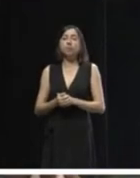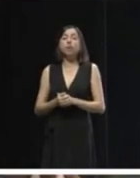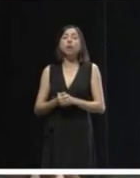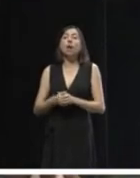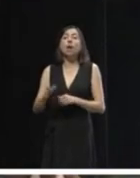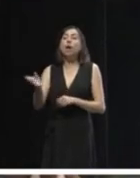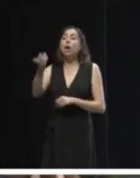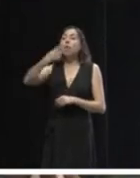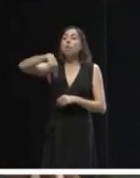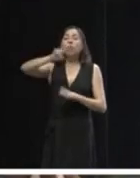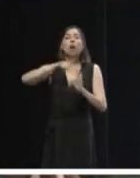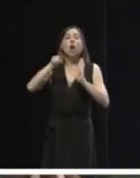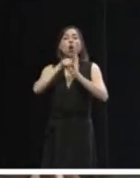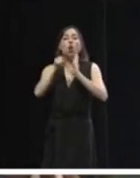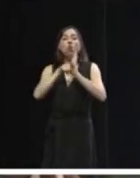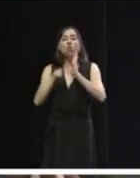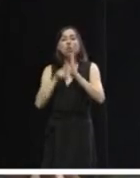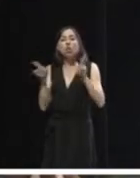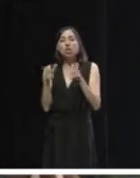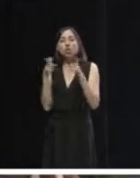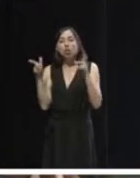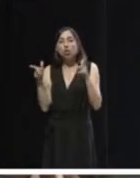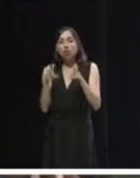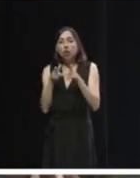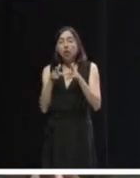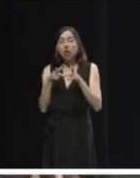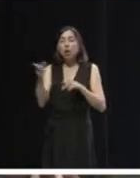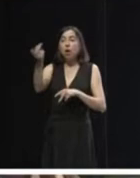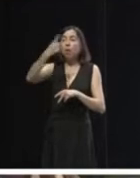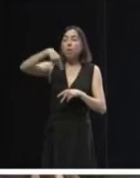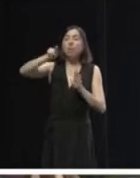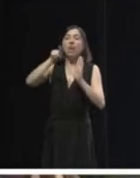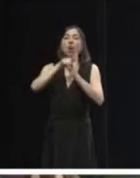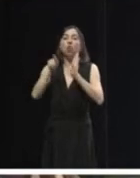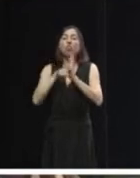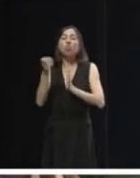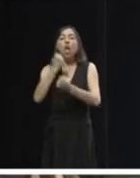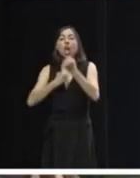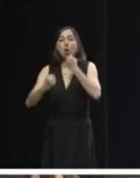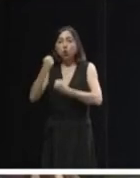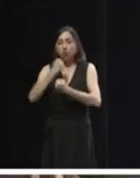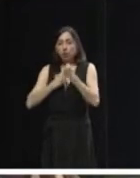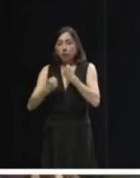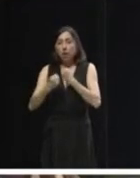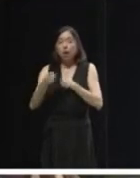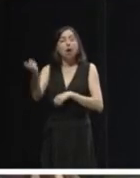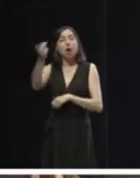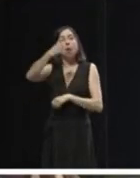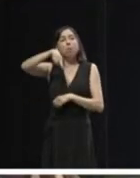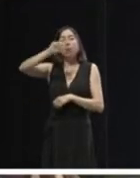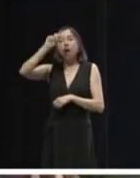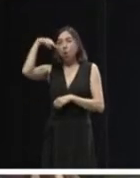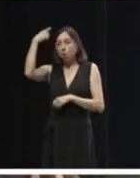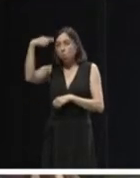Vuestras condiciones sociales, vuestras condiciones económicas, vuestra